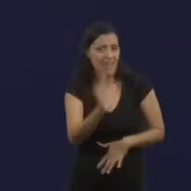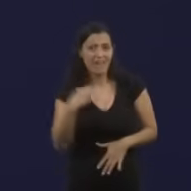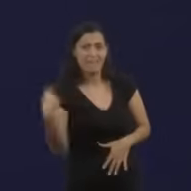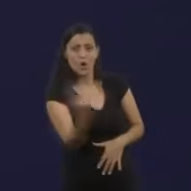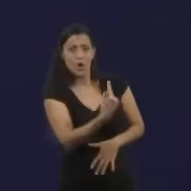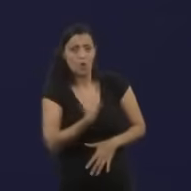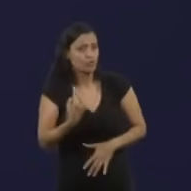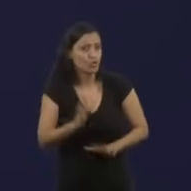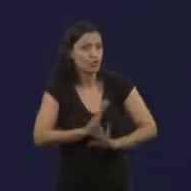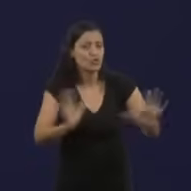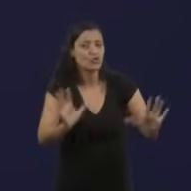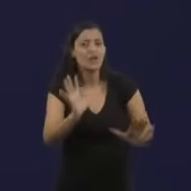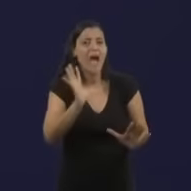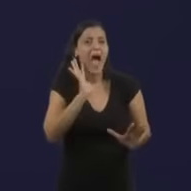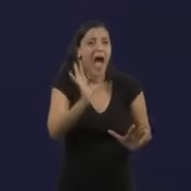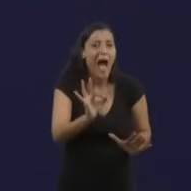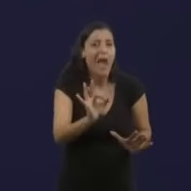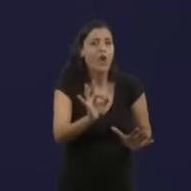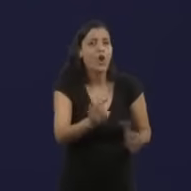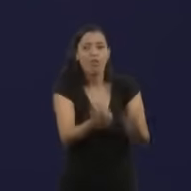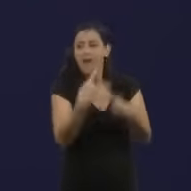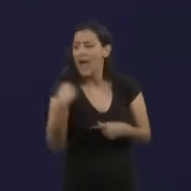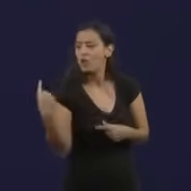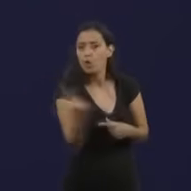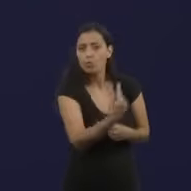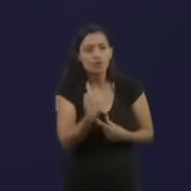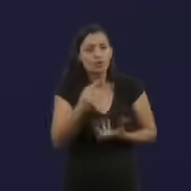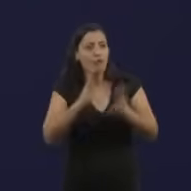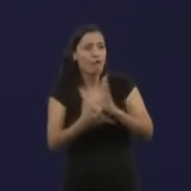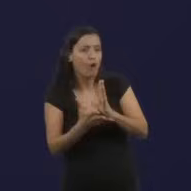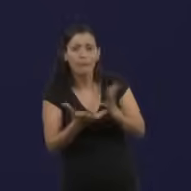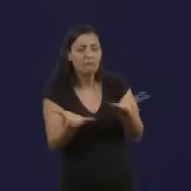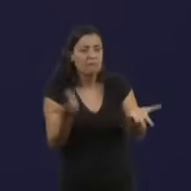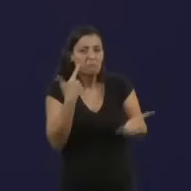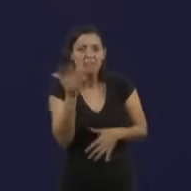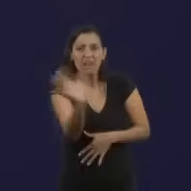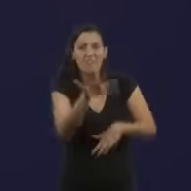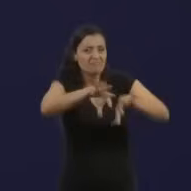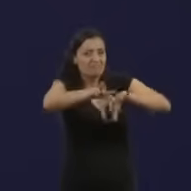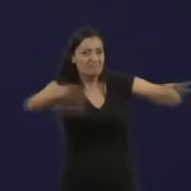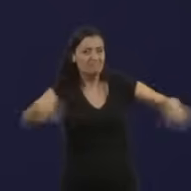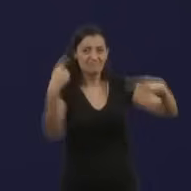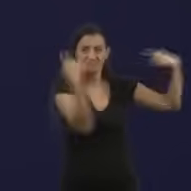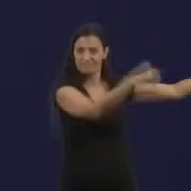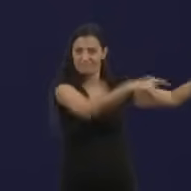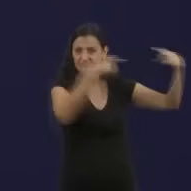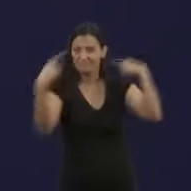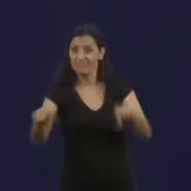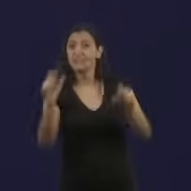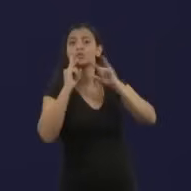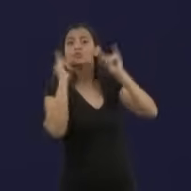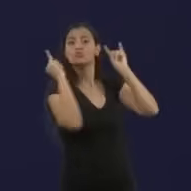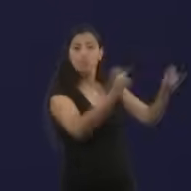en medio milímetro en la acción de gobierno y